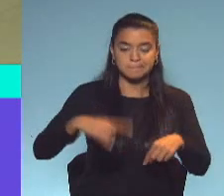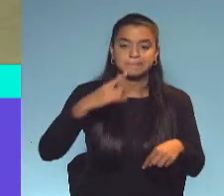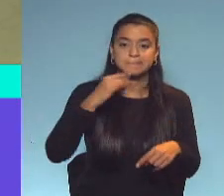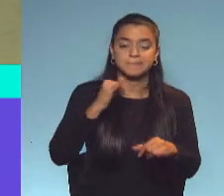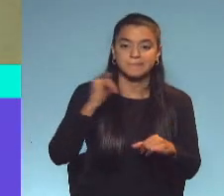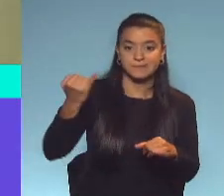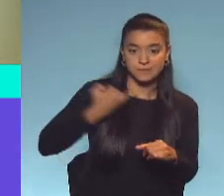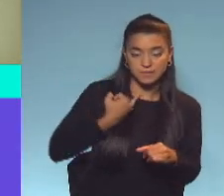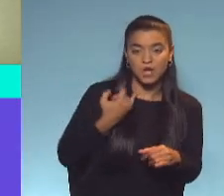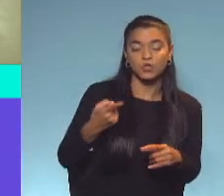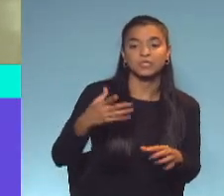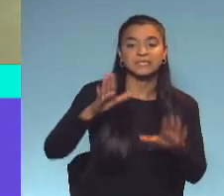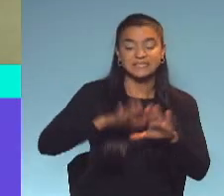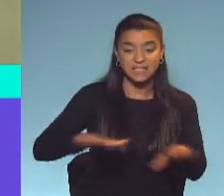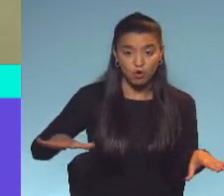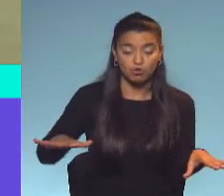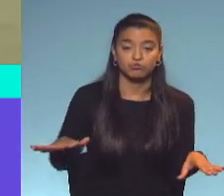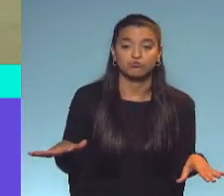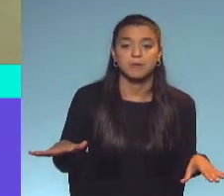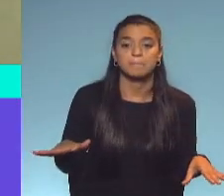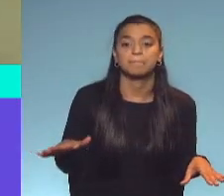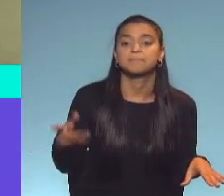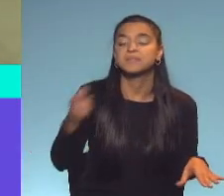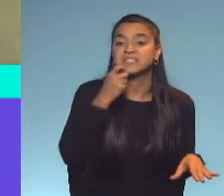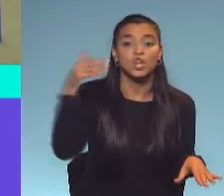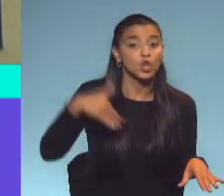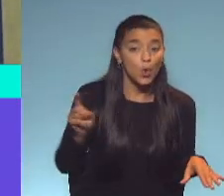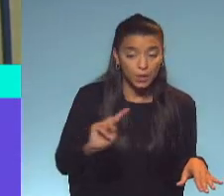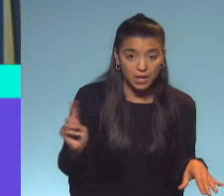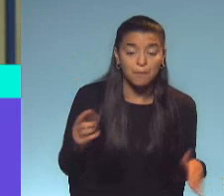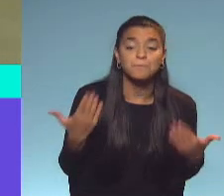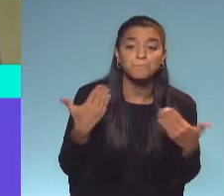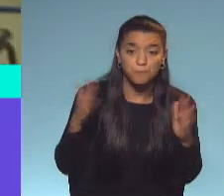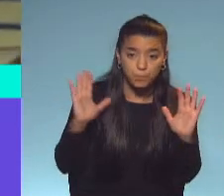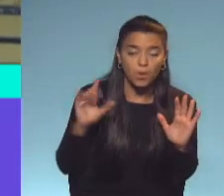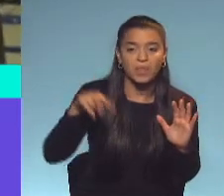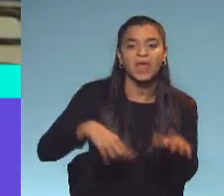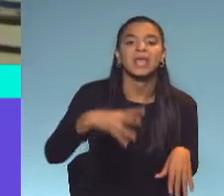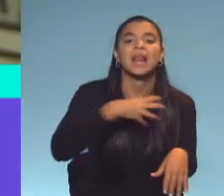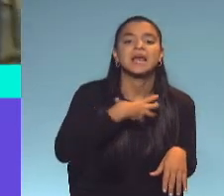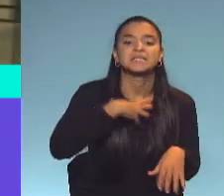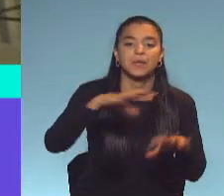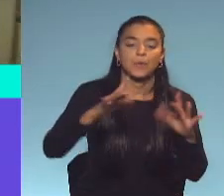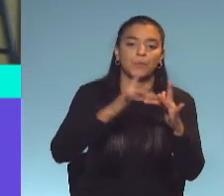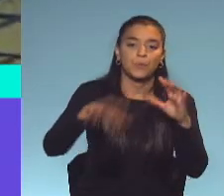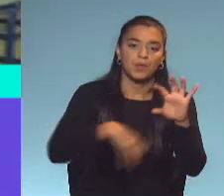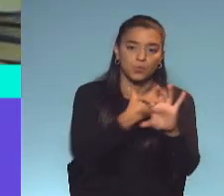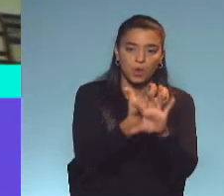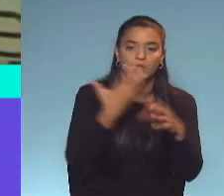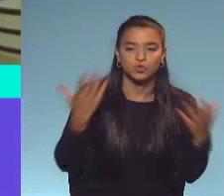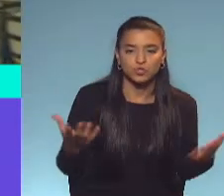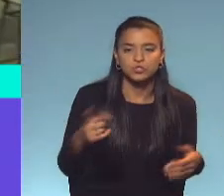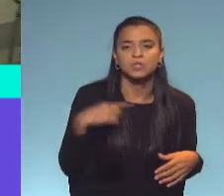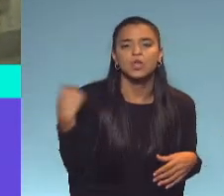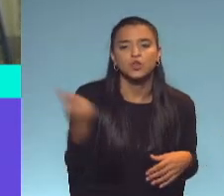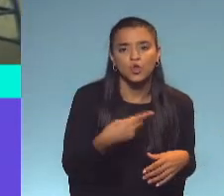que los chicos que no asistan tienen la posibilidad de tener clases virtuales. Por lo que nosotros lo que